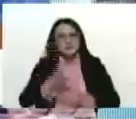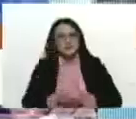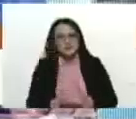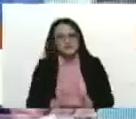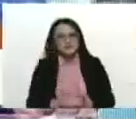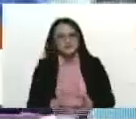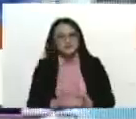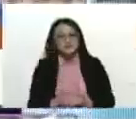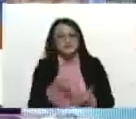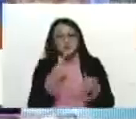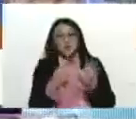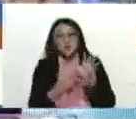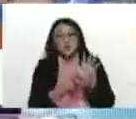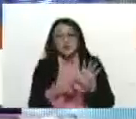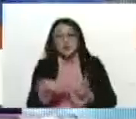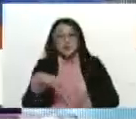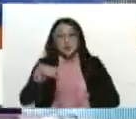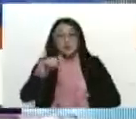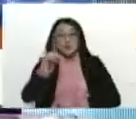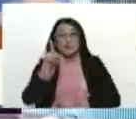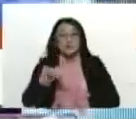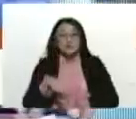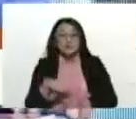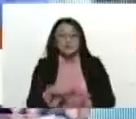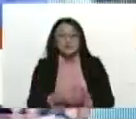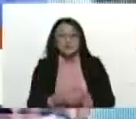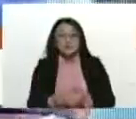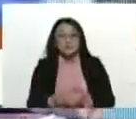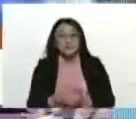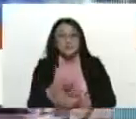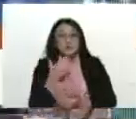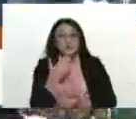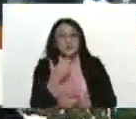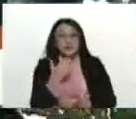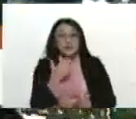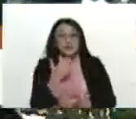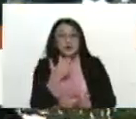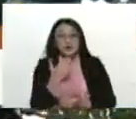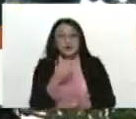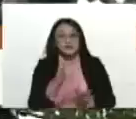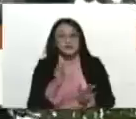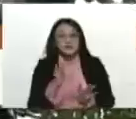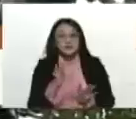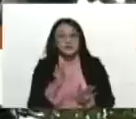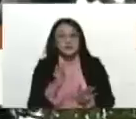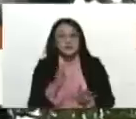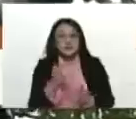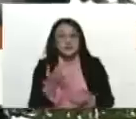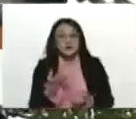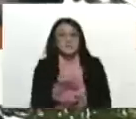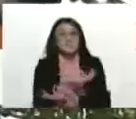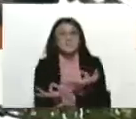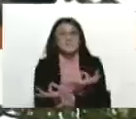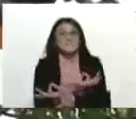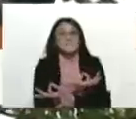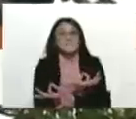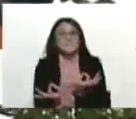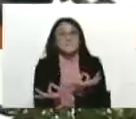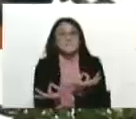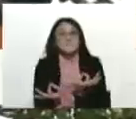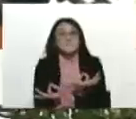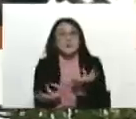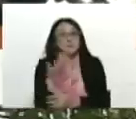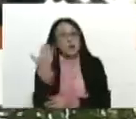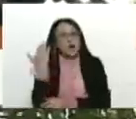lo manifestó Y además lo casi que que pudiera tener dotes de adivino porque